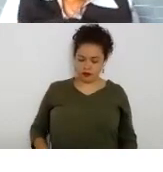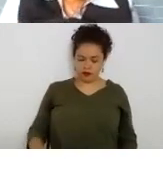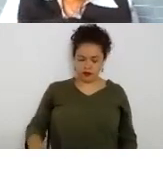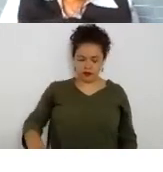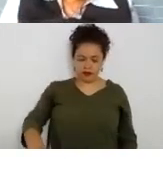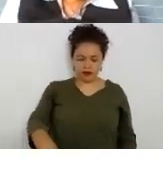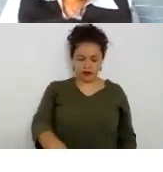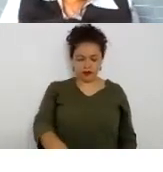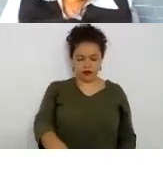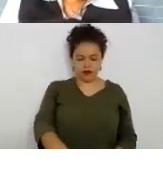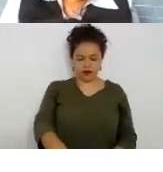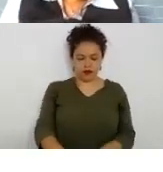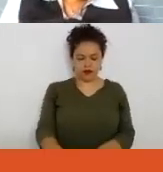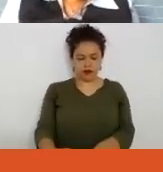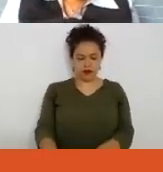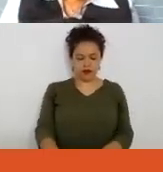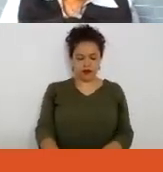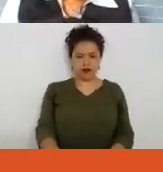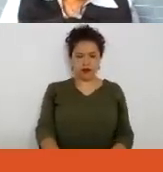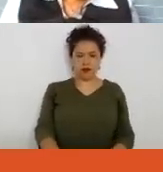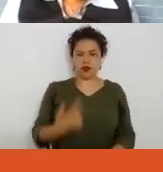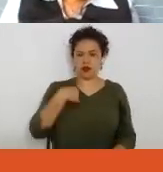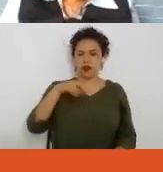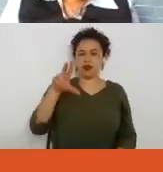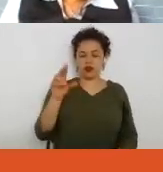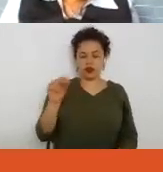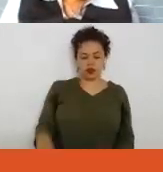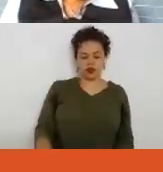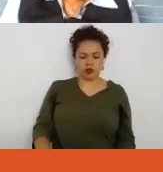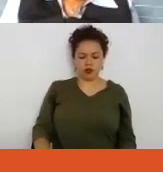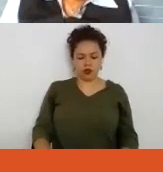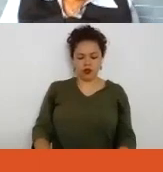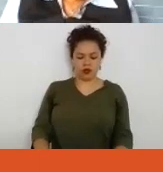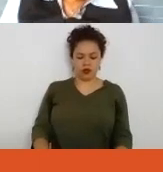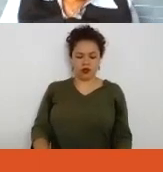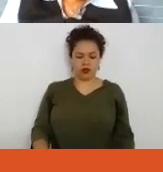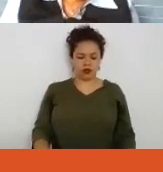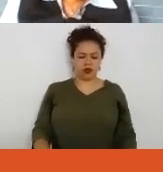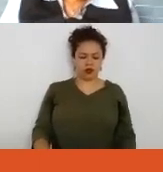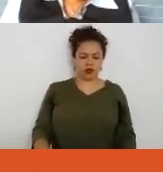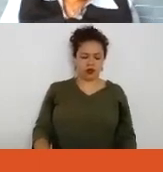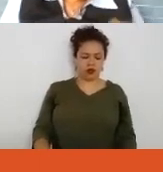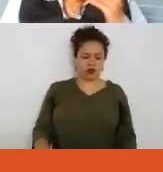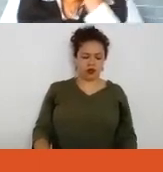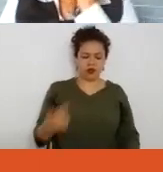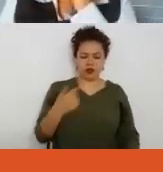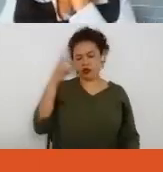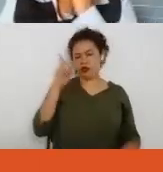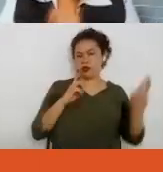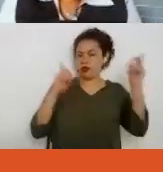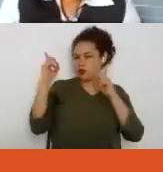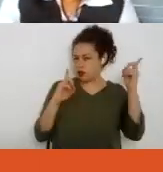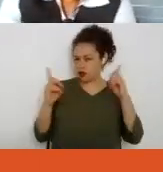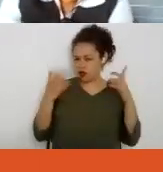Okay. Yo a esta parte no, más bien me quedé un poco con una inquietud de